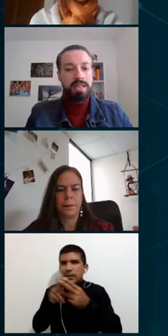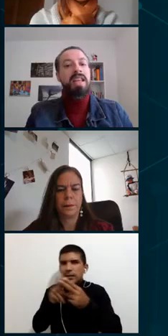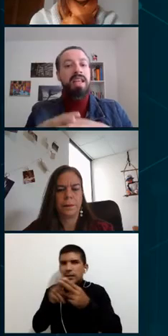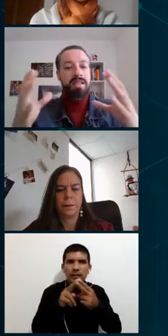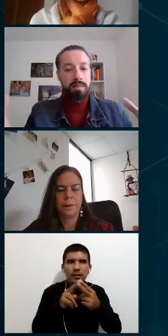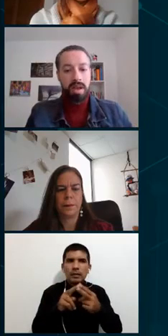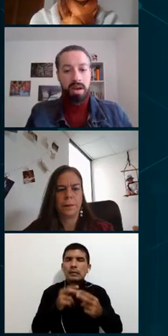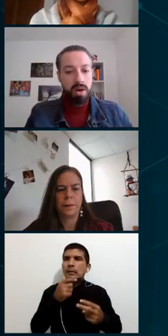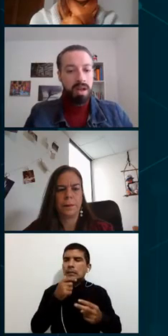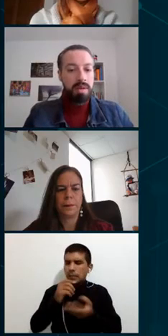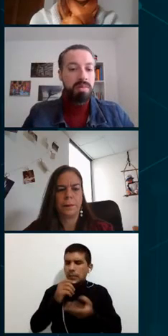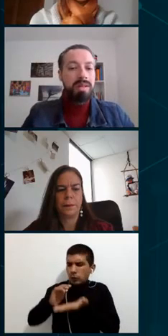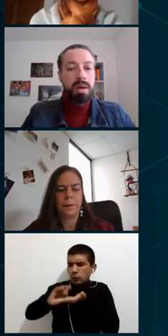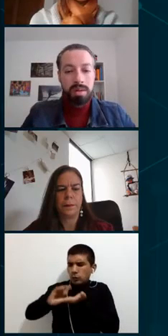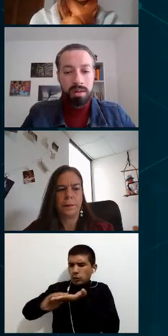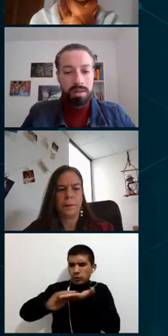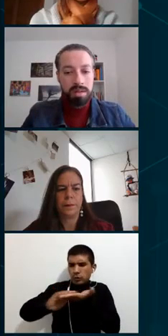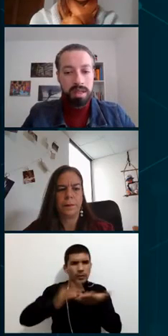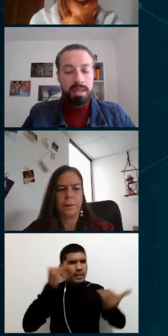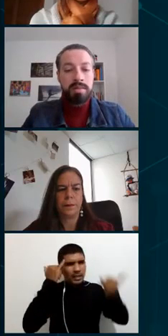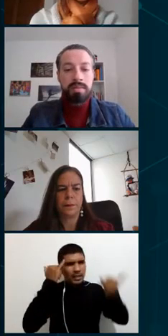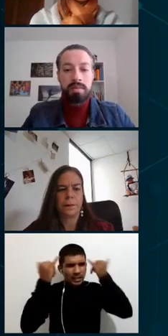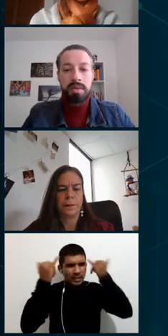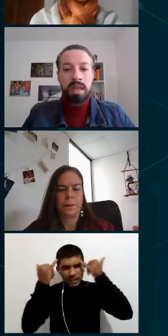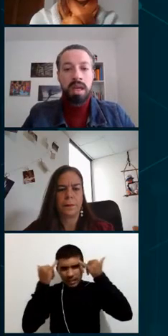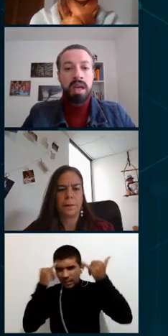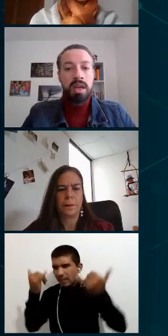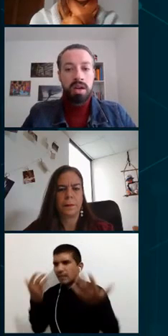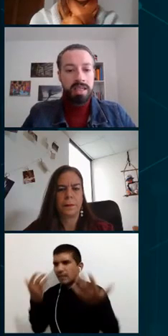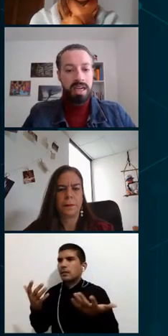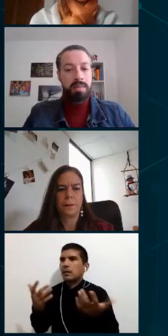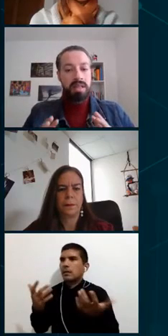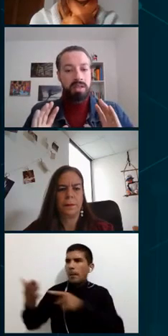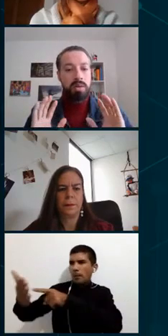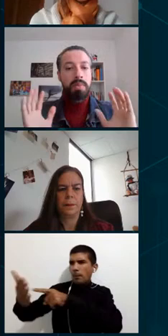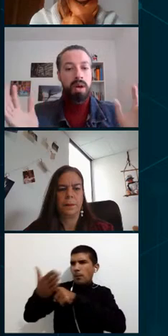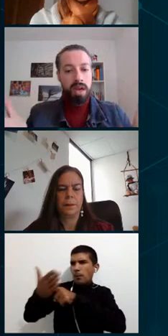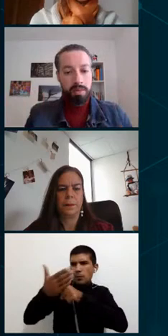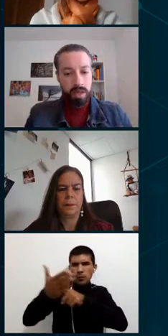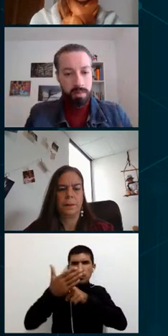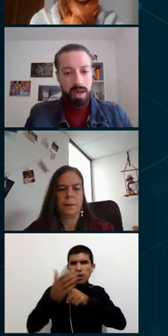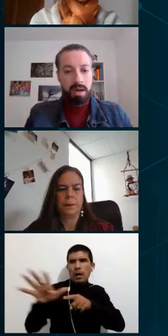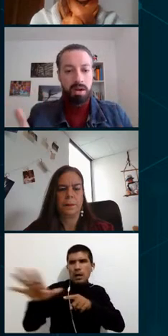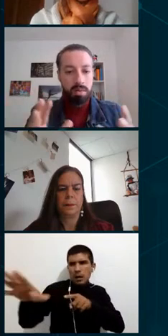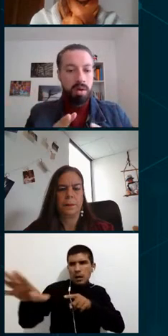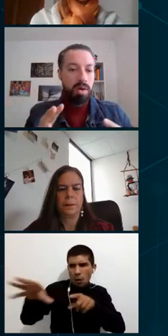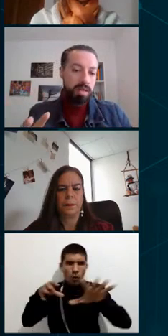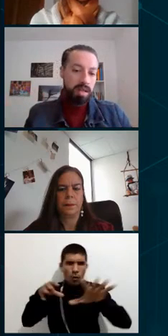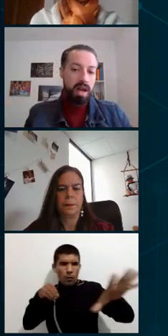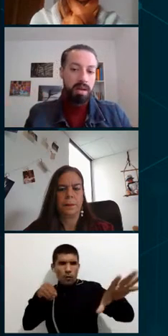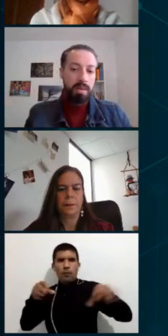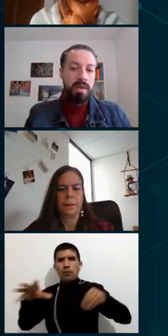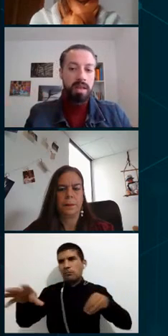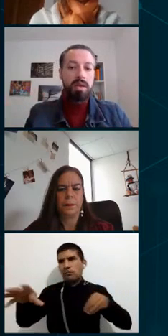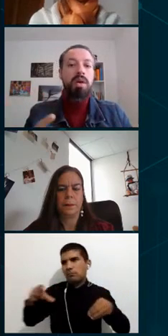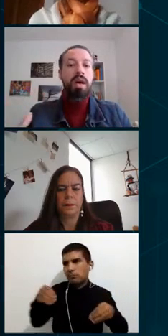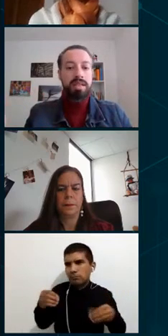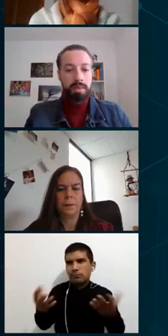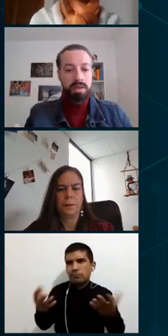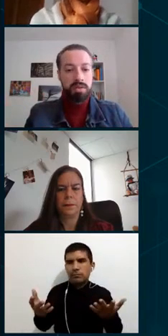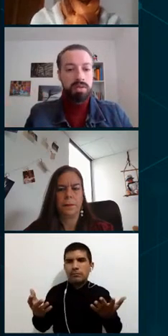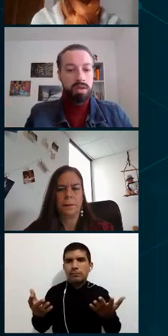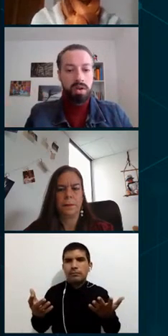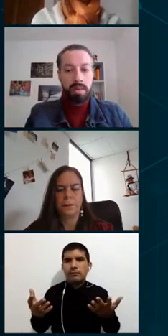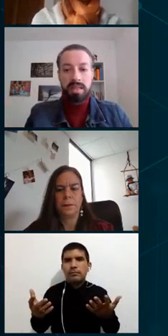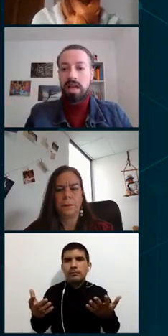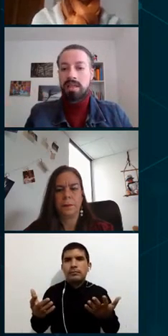solución salidas también como del mismo entorno. Entonces, no necesariamente yo me puedo ir a observar cómo está viviendo